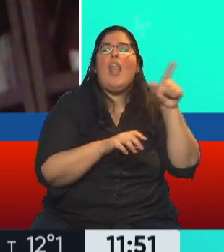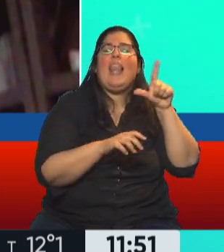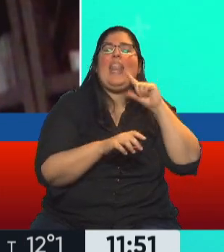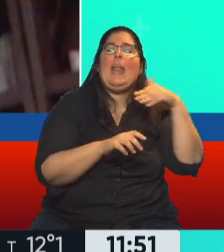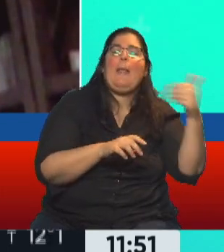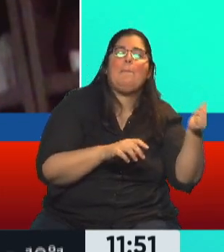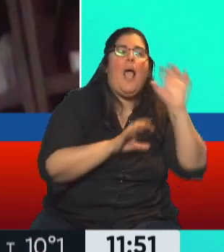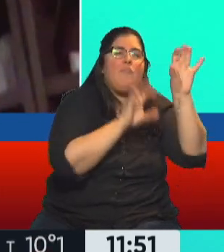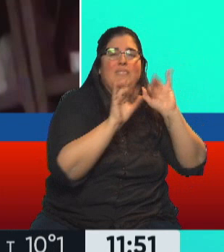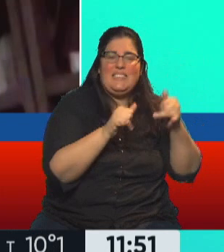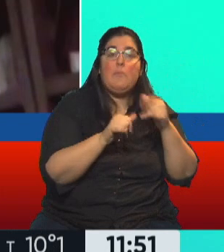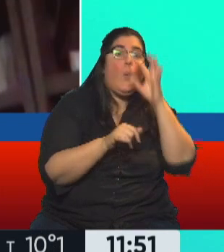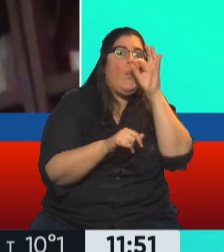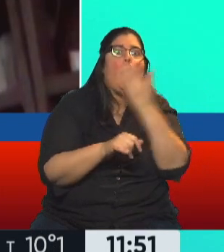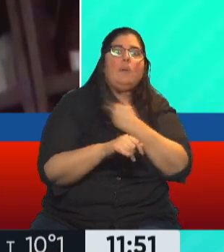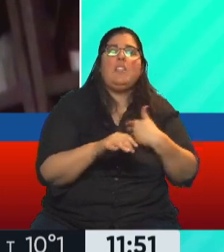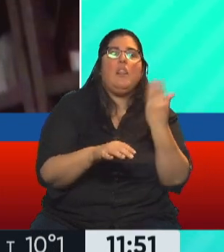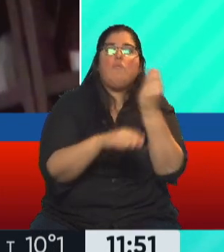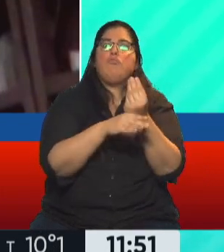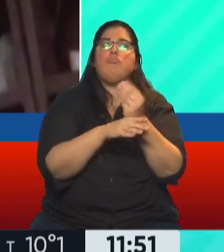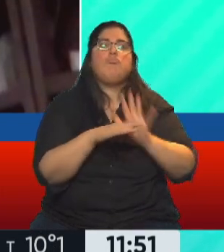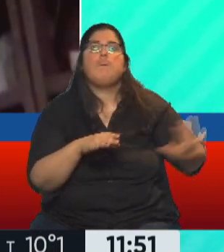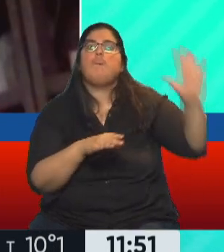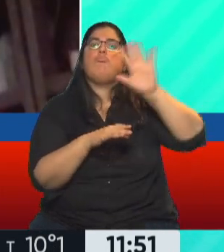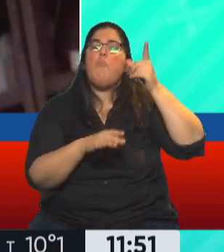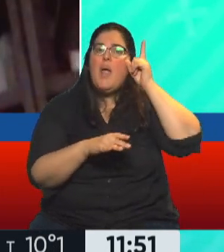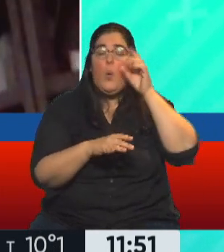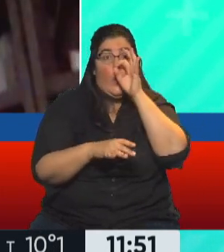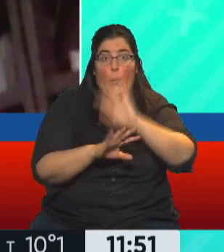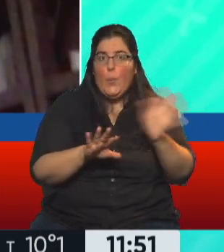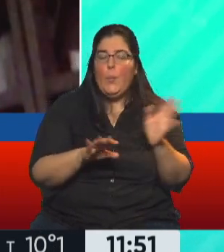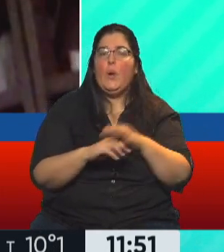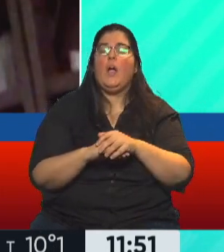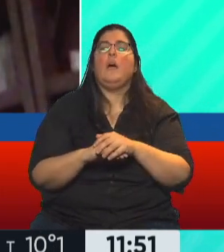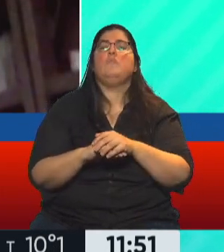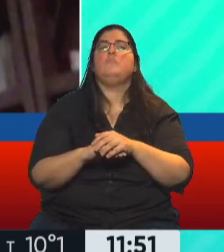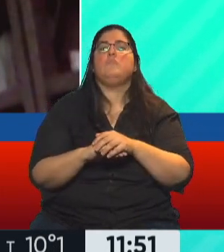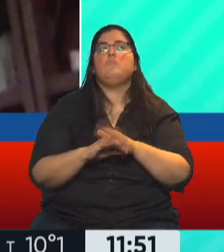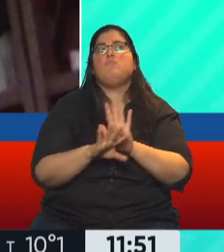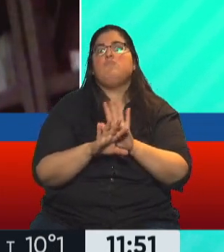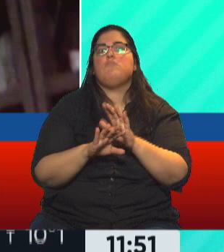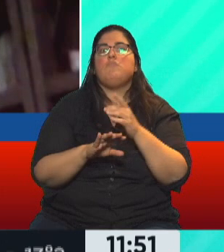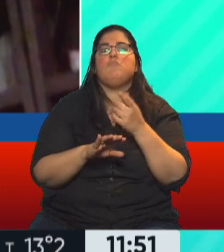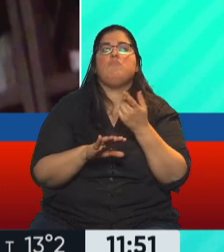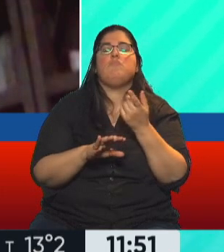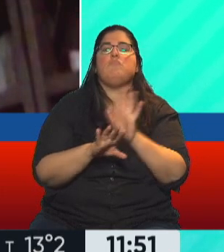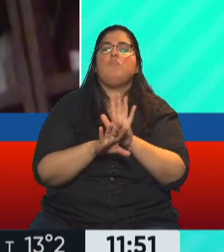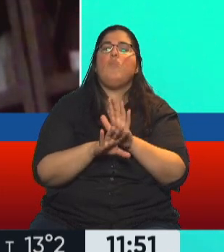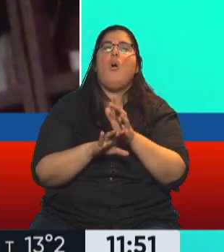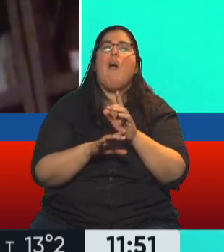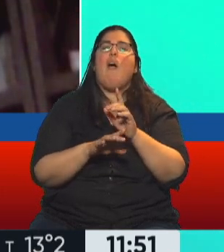Entonces rompe más bien, bueno, digamos que tuvimos un presidente que puede decirse implementó medidas